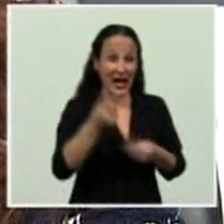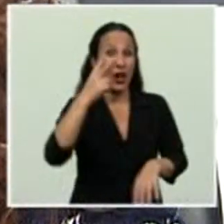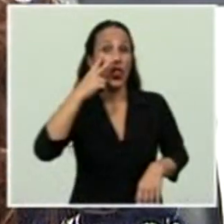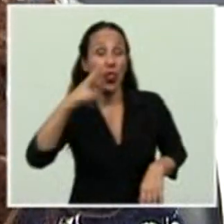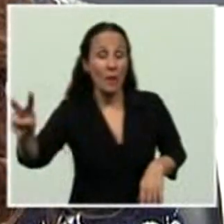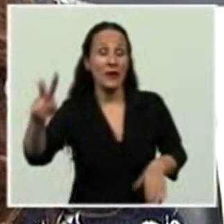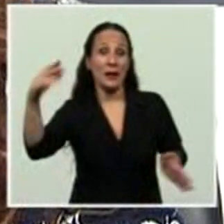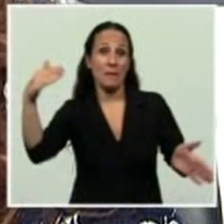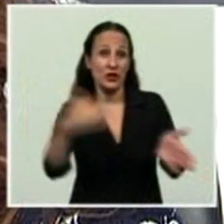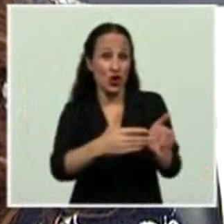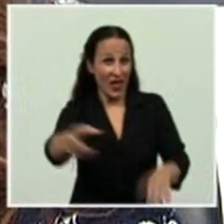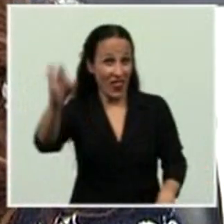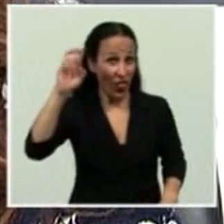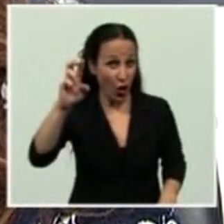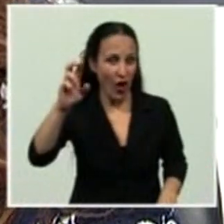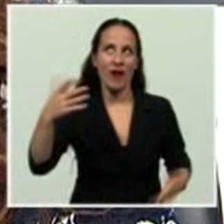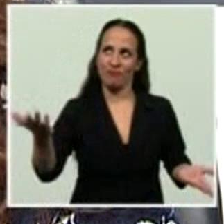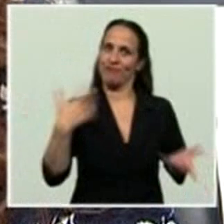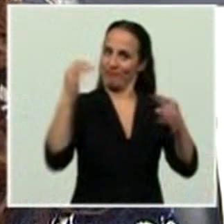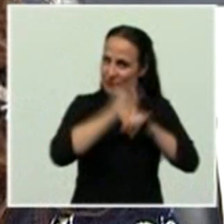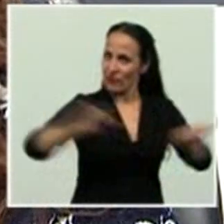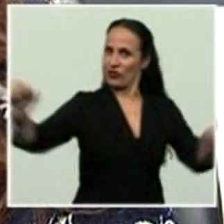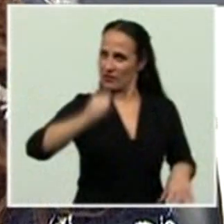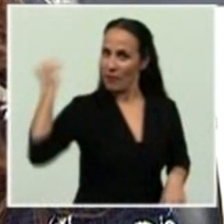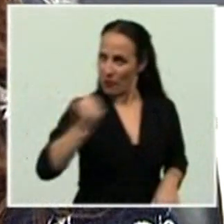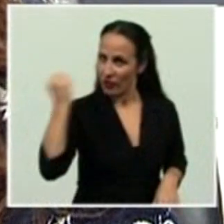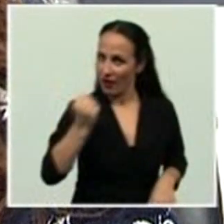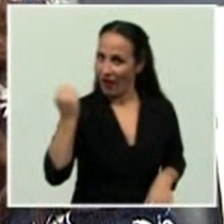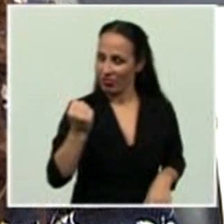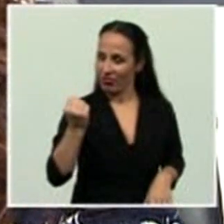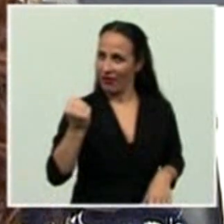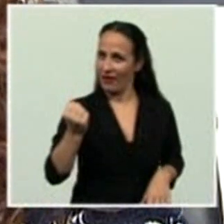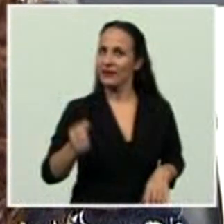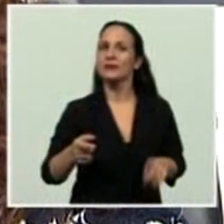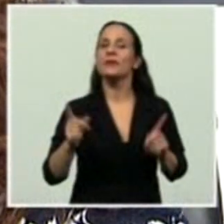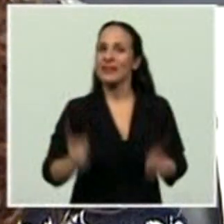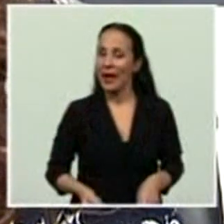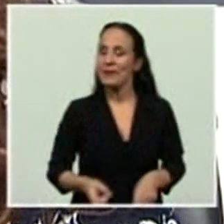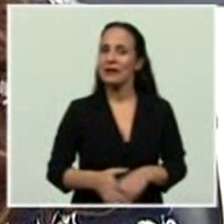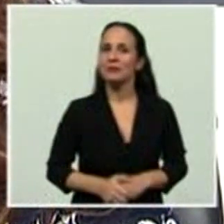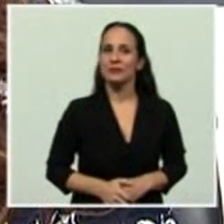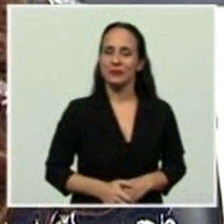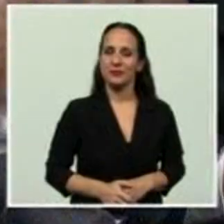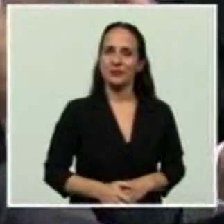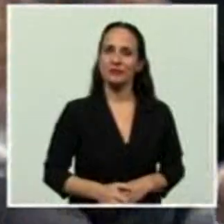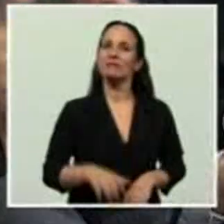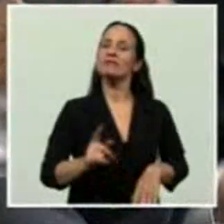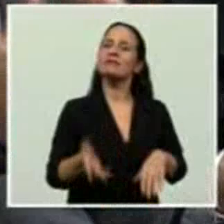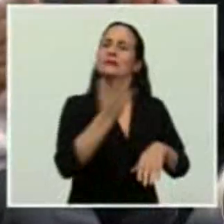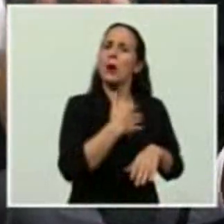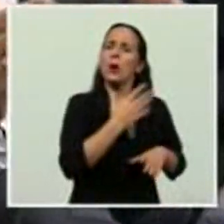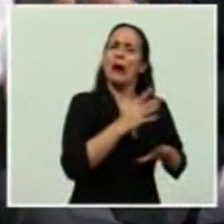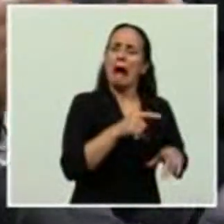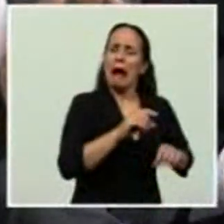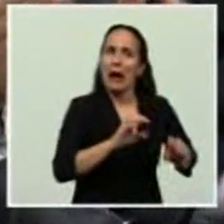de dólares eh creo que es una noticia más que importante como que también hemos quebrado hemos quebrado laa han